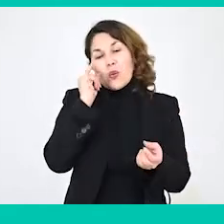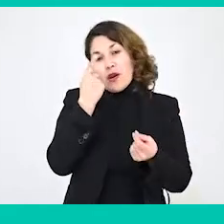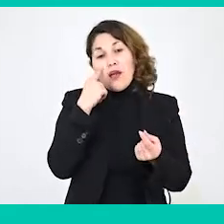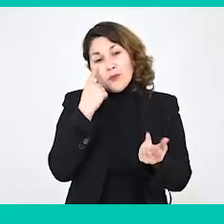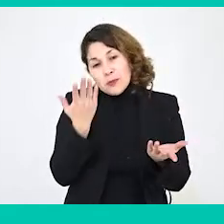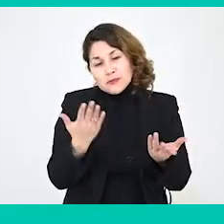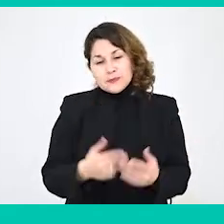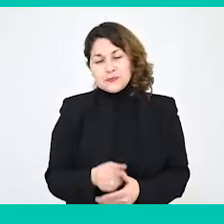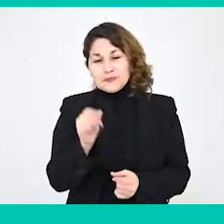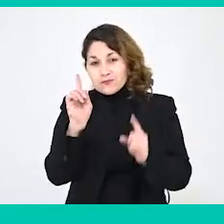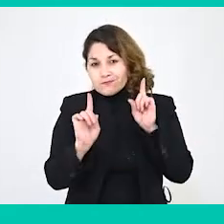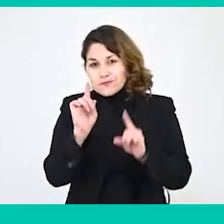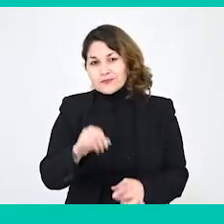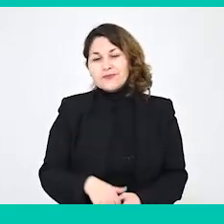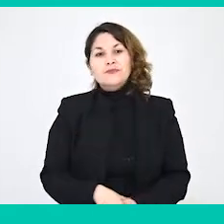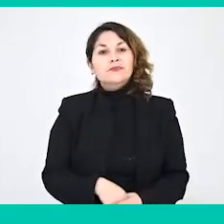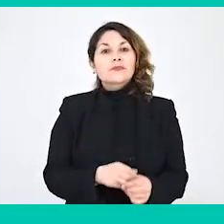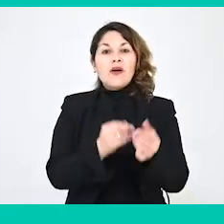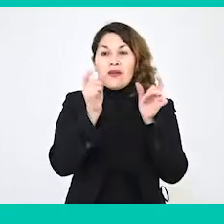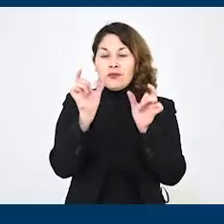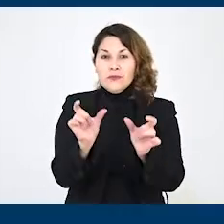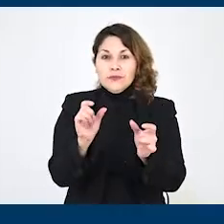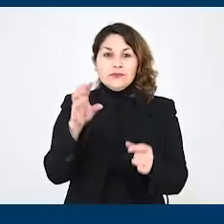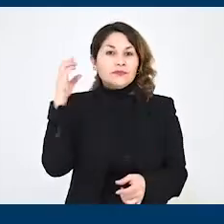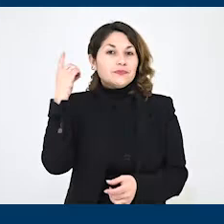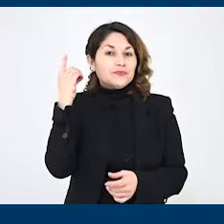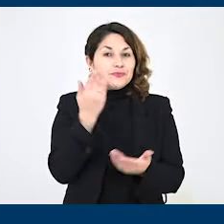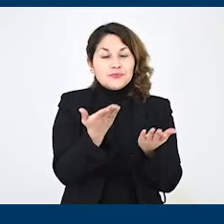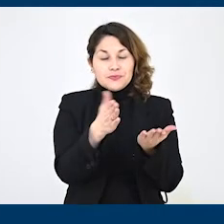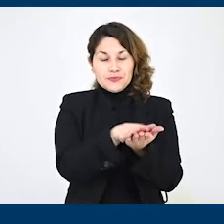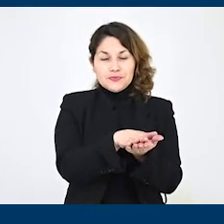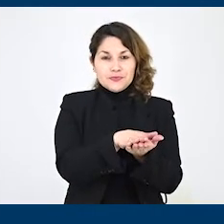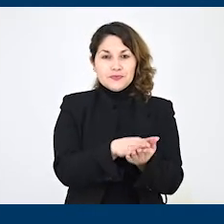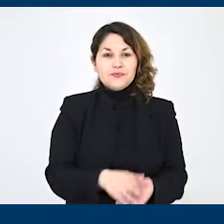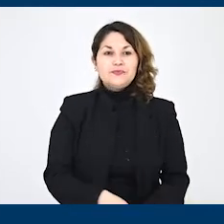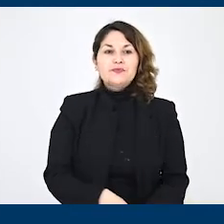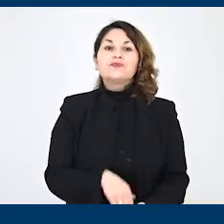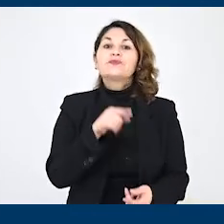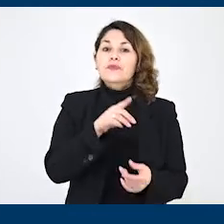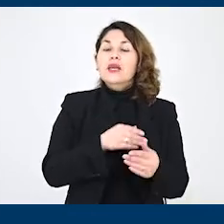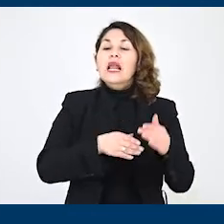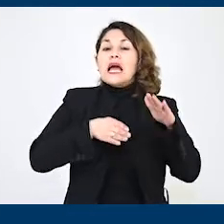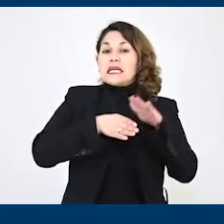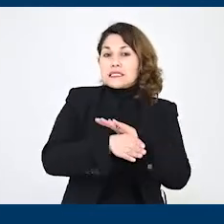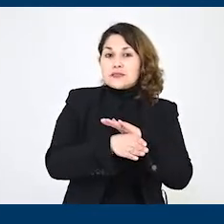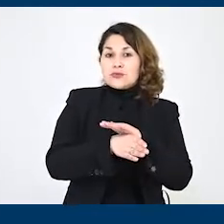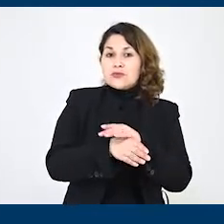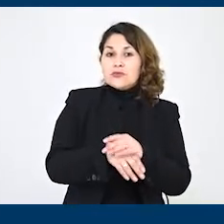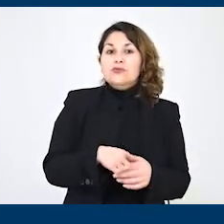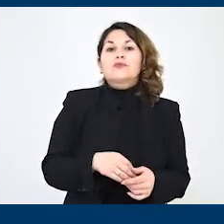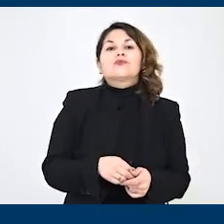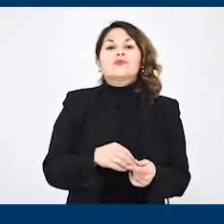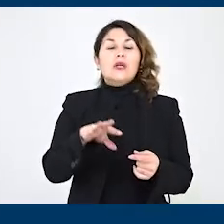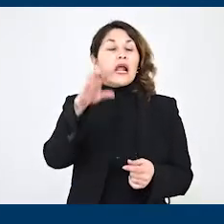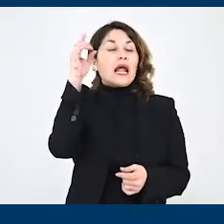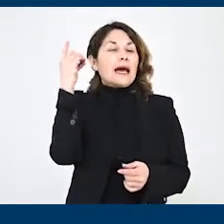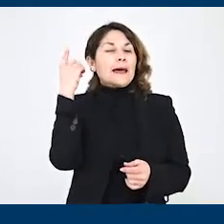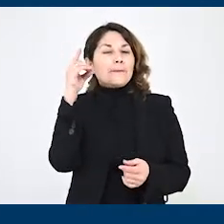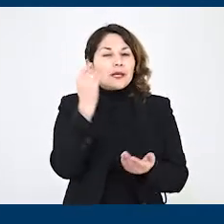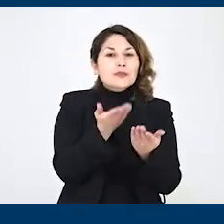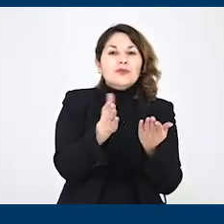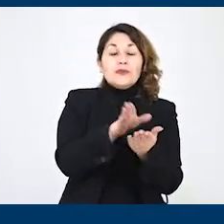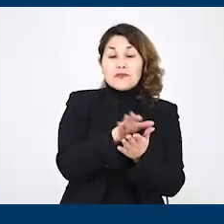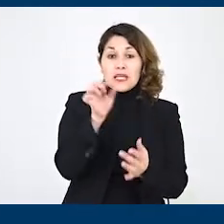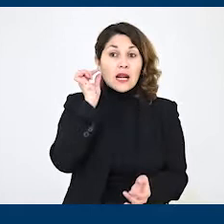existentes. Revisemos algunas de ellas. Seguro de invalidez y sobrevivencia. Acceso al seguro de